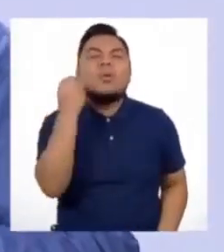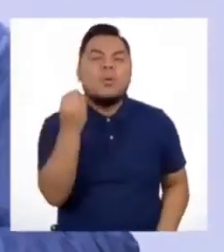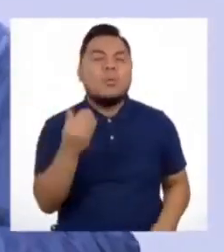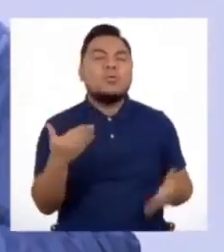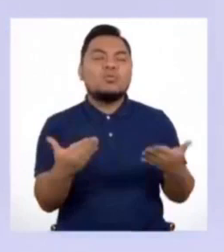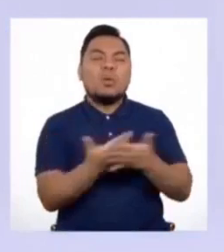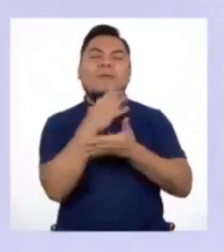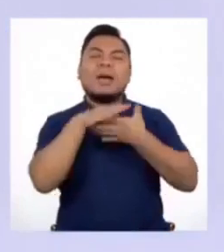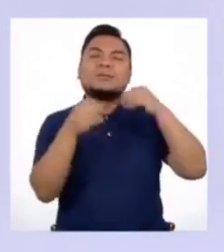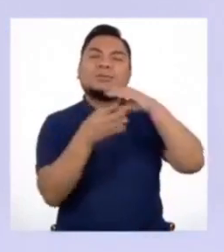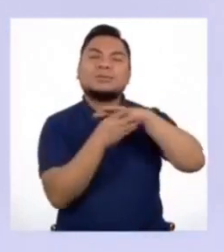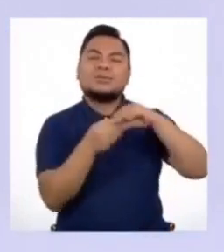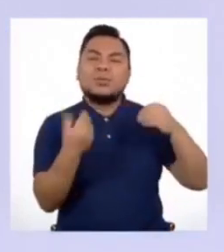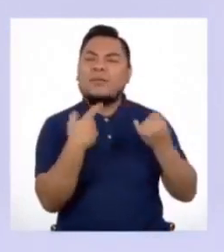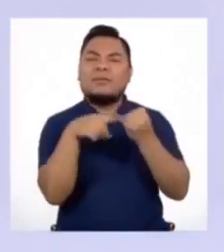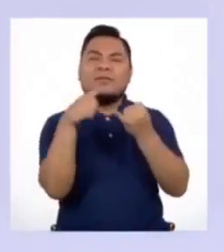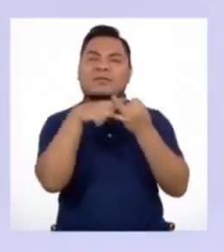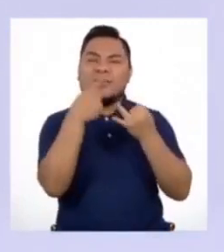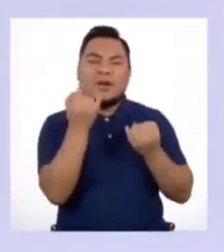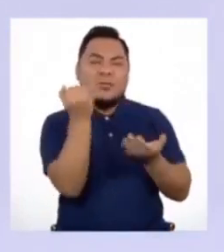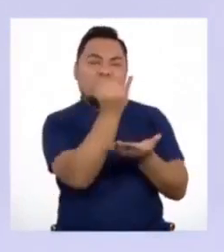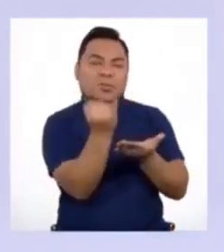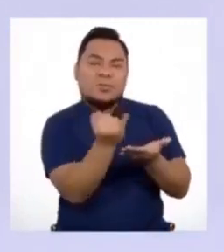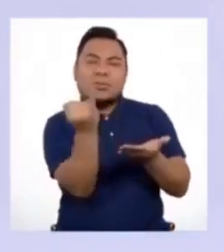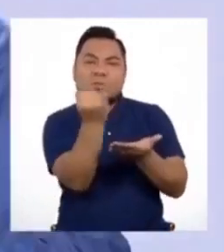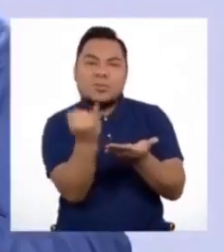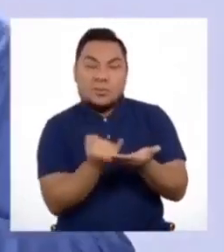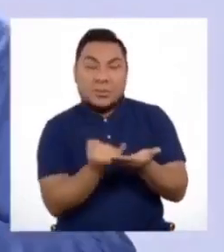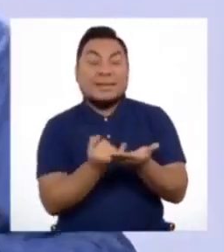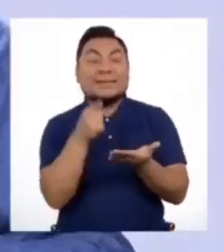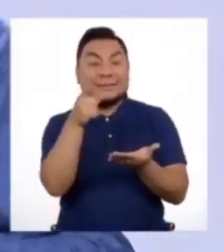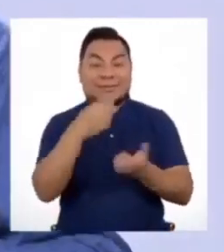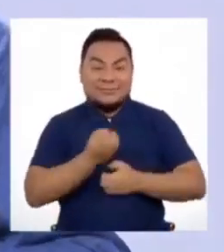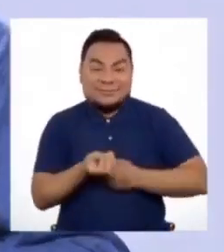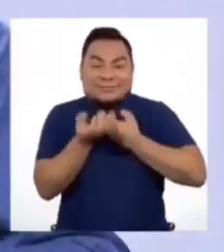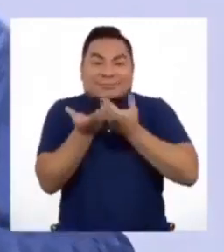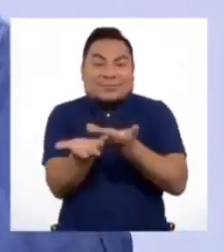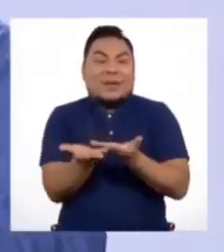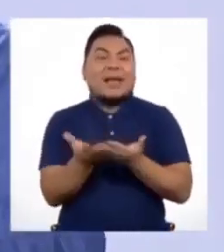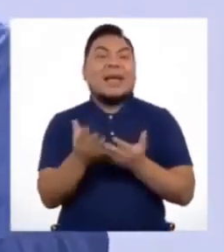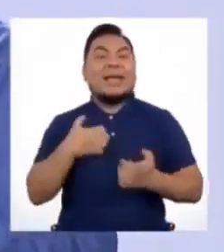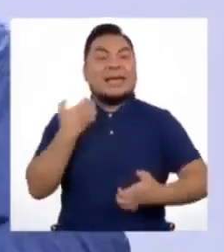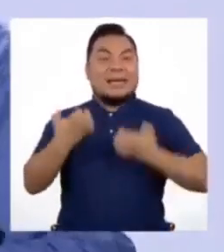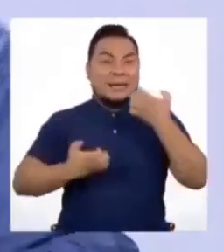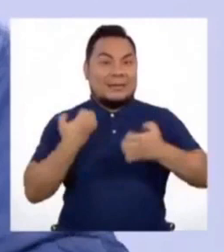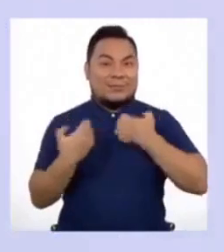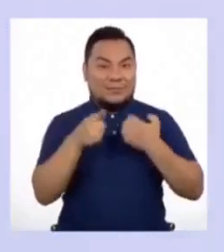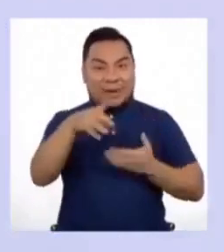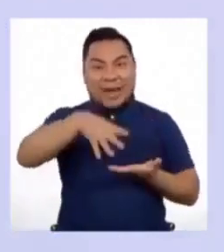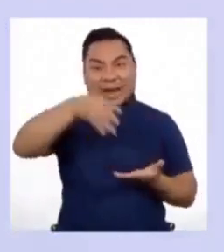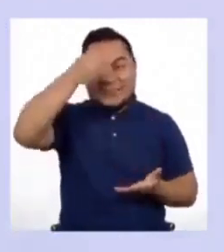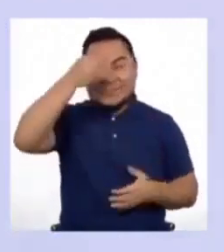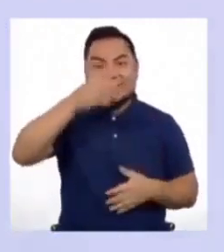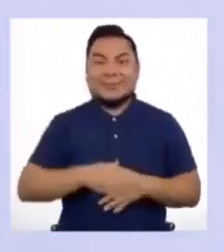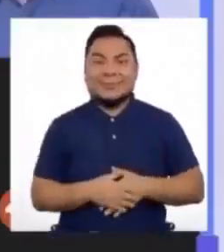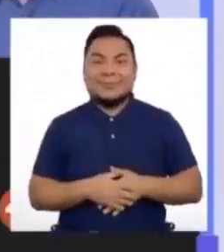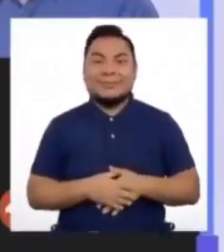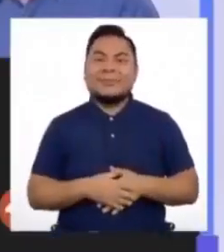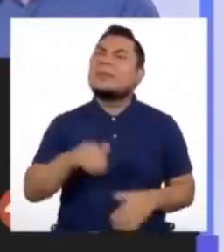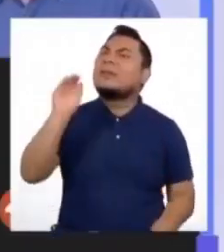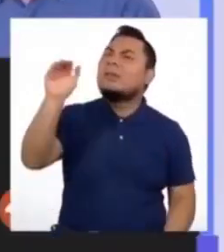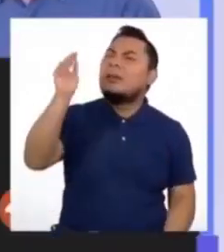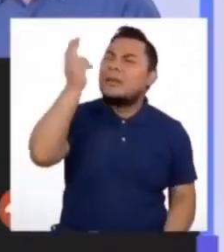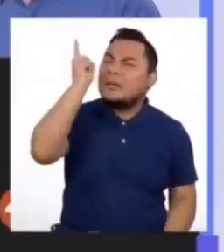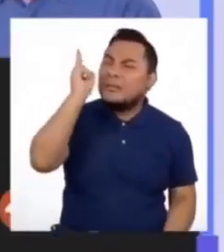breve historia mediante alguna secuencia corta de imágenes que expresan alguna emoción que hayas vivido. Profe, pero no tienen